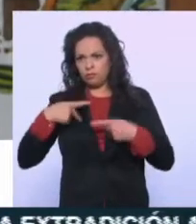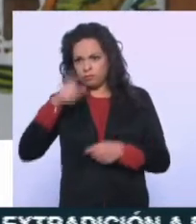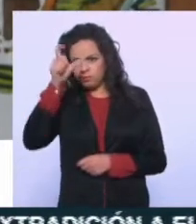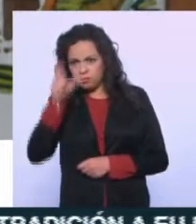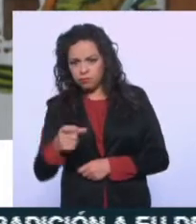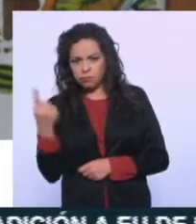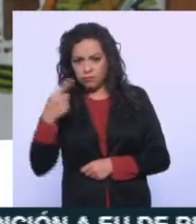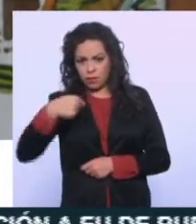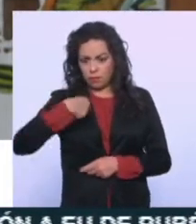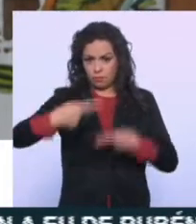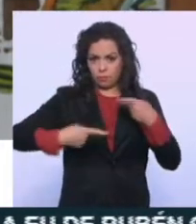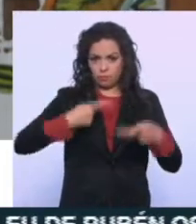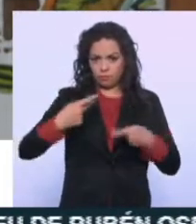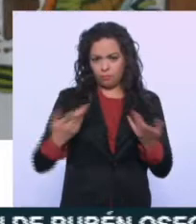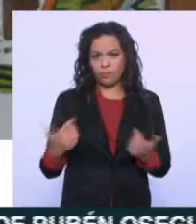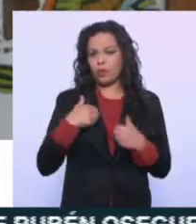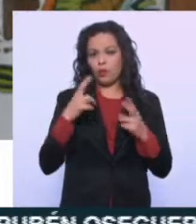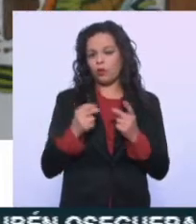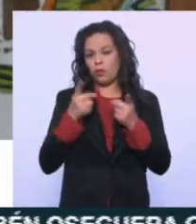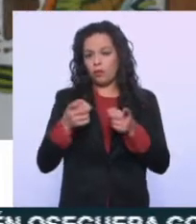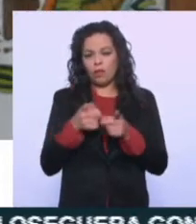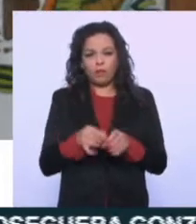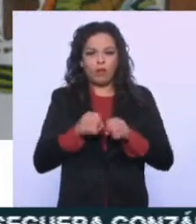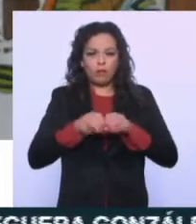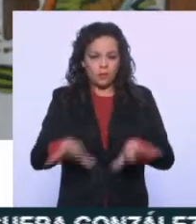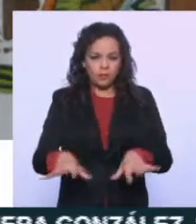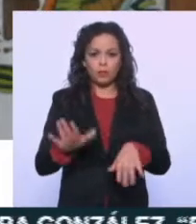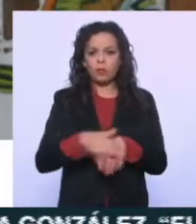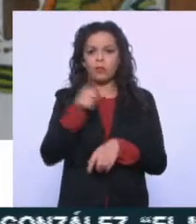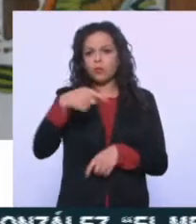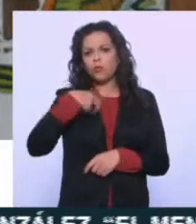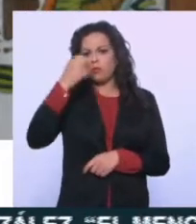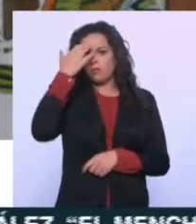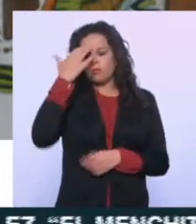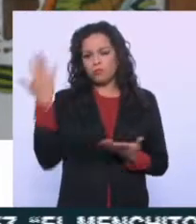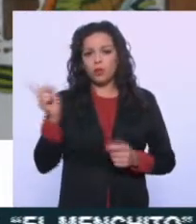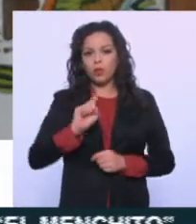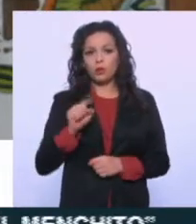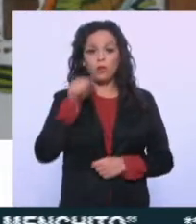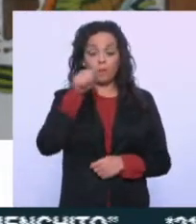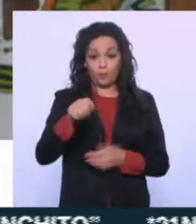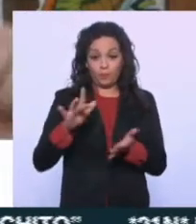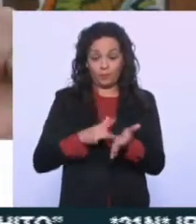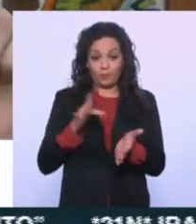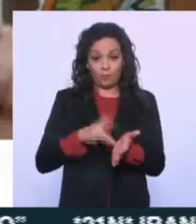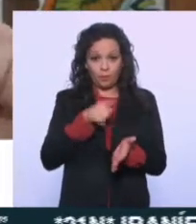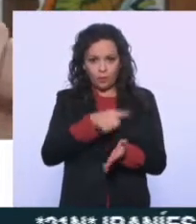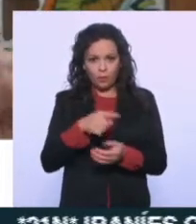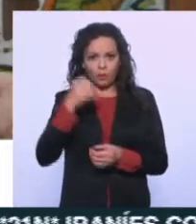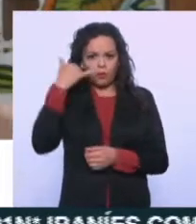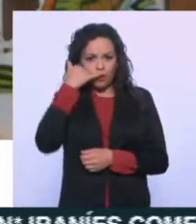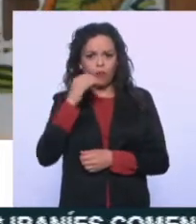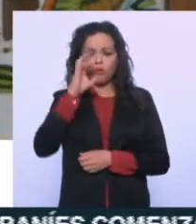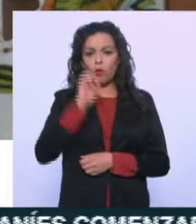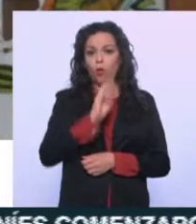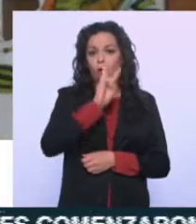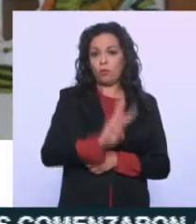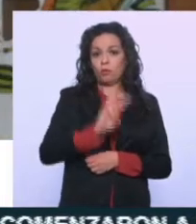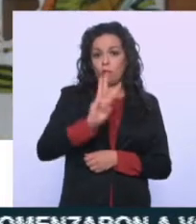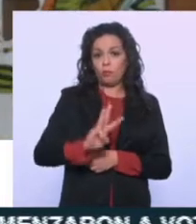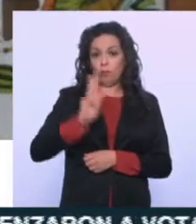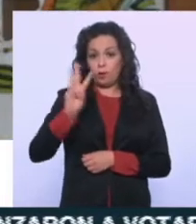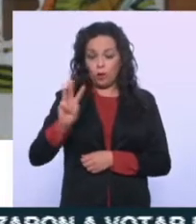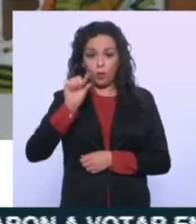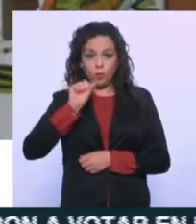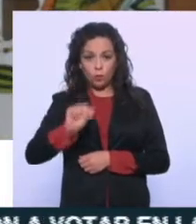dar información porque no sé quién es. Tú ya con tu dispositivo móvil, lo que puedes en la página